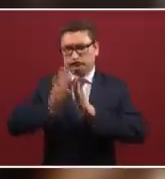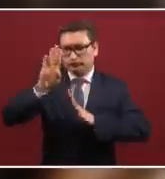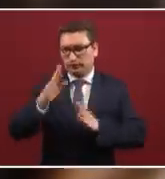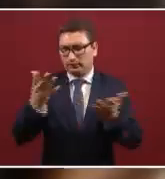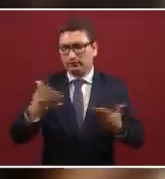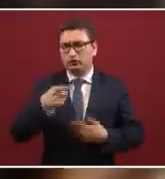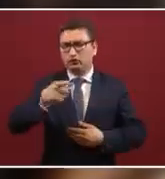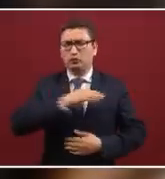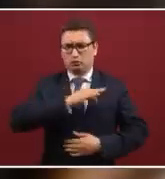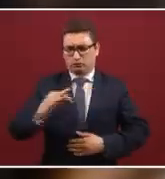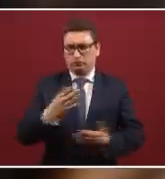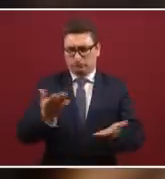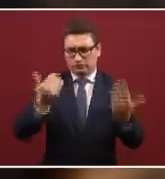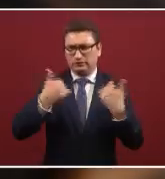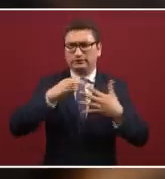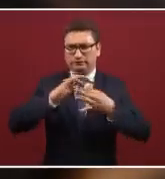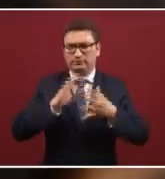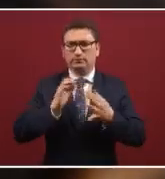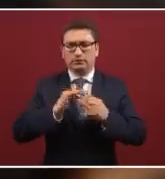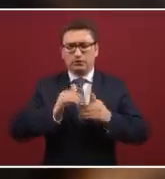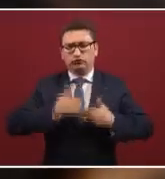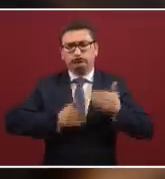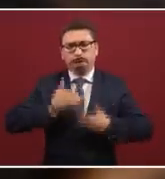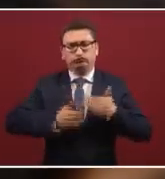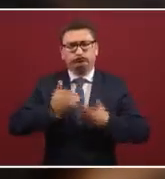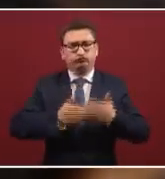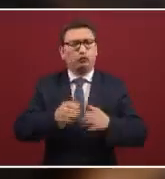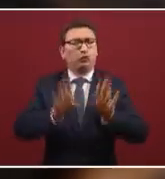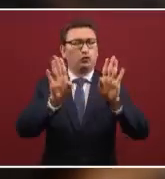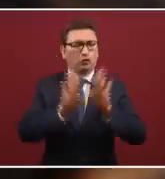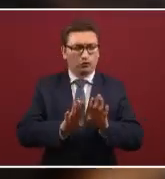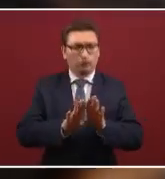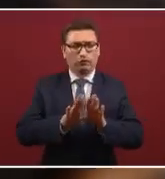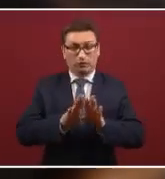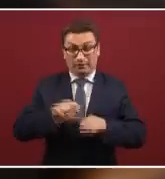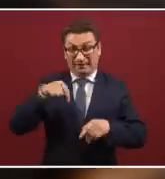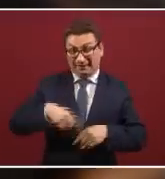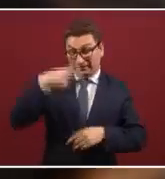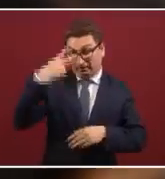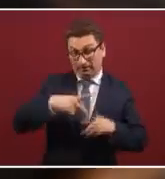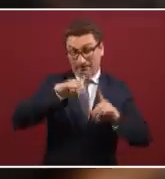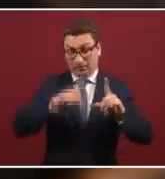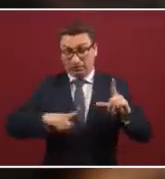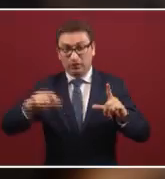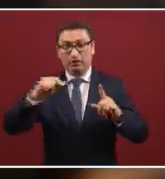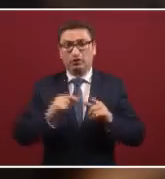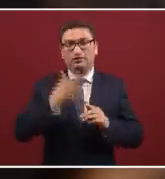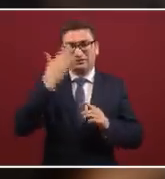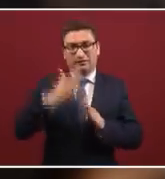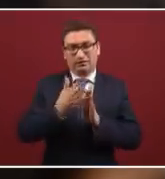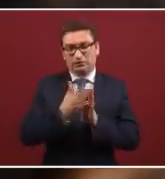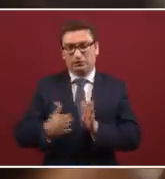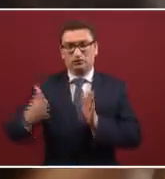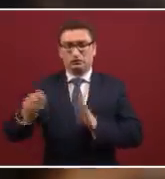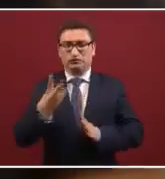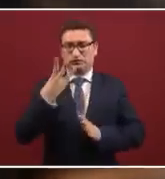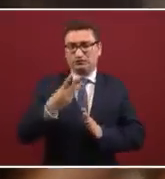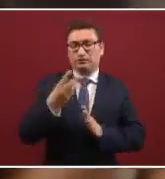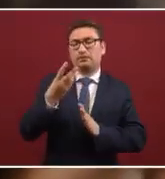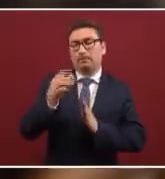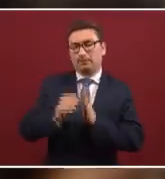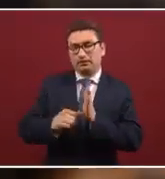puede compartir, por favor, a qué ritmo estima usted que va a crecer la economía mexicana en los 3 trimestres que quedan para llegar